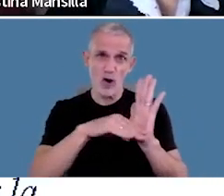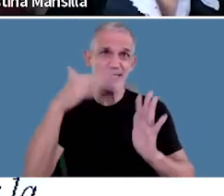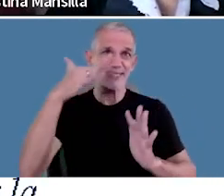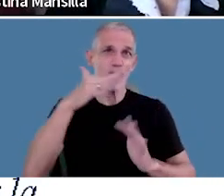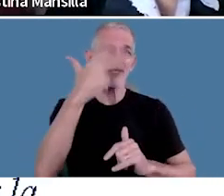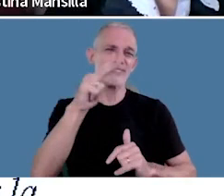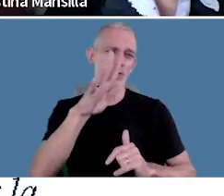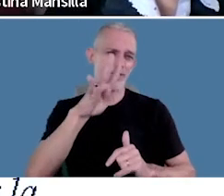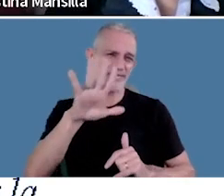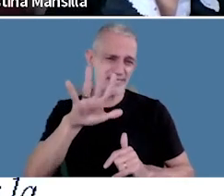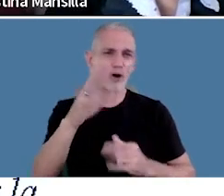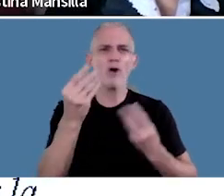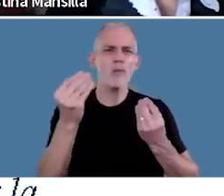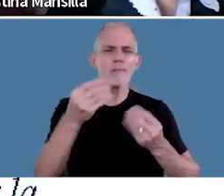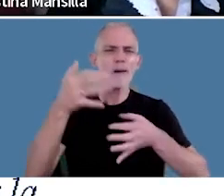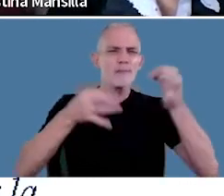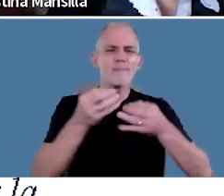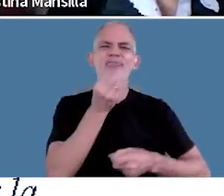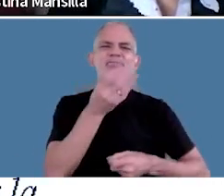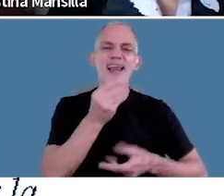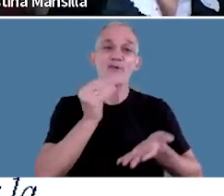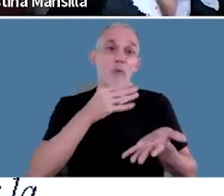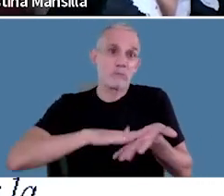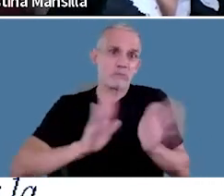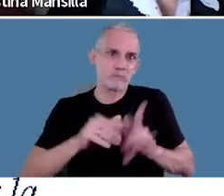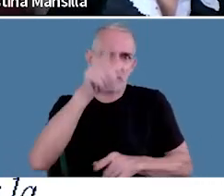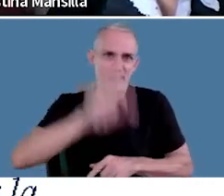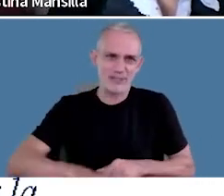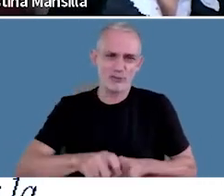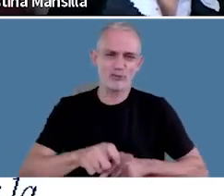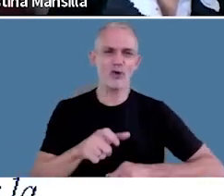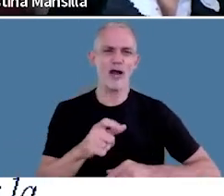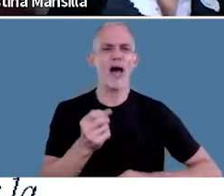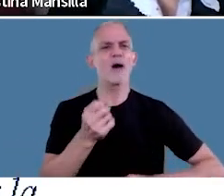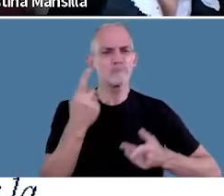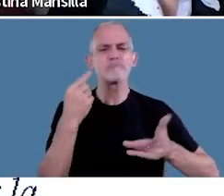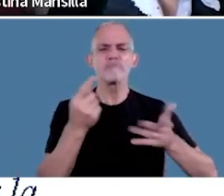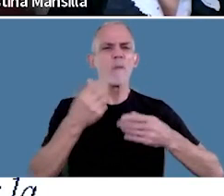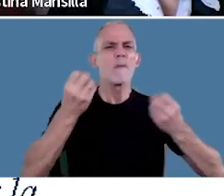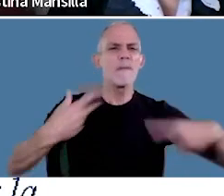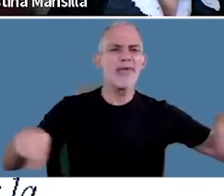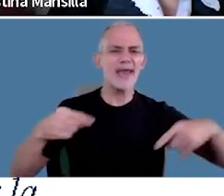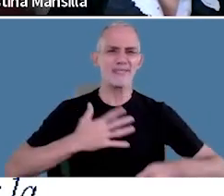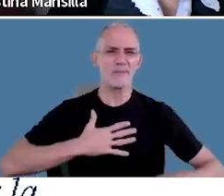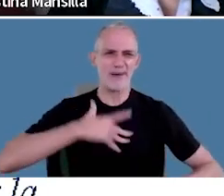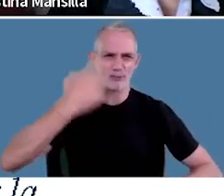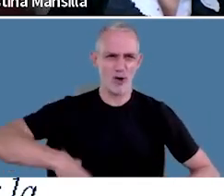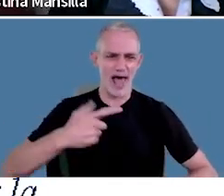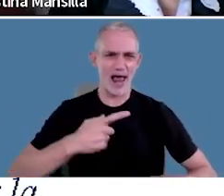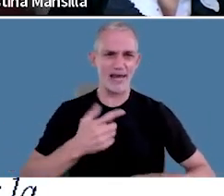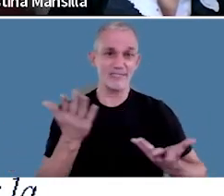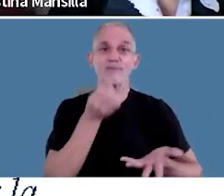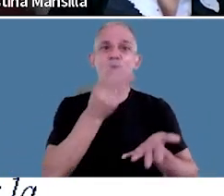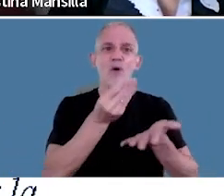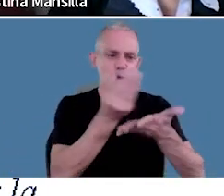de la manifestación patrimonial, si es que la persona exterioriza bienes personales. Bueno, esa